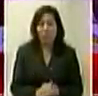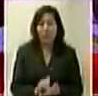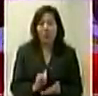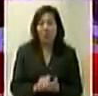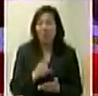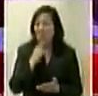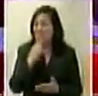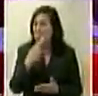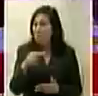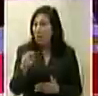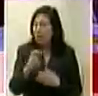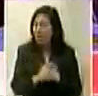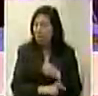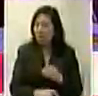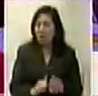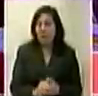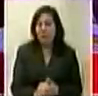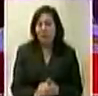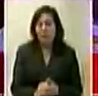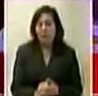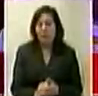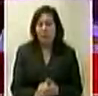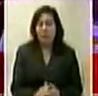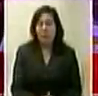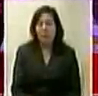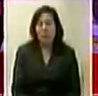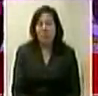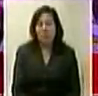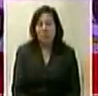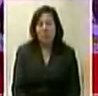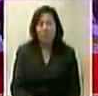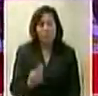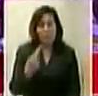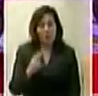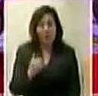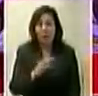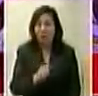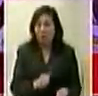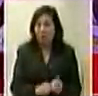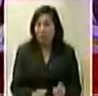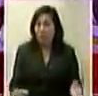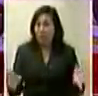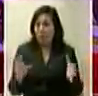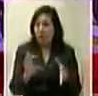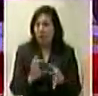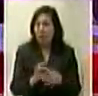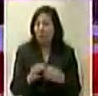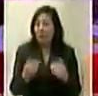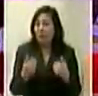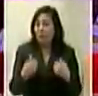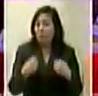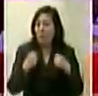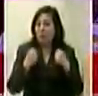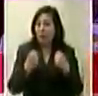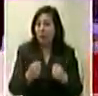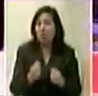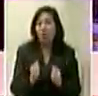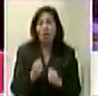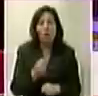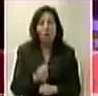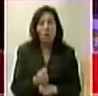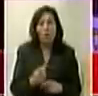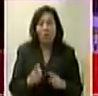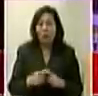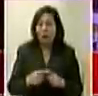que malogra el país. Por eso, hermanos, unidos debemos luchar contra